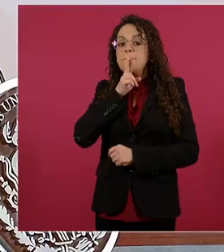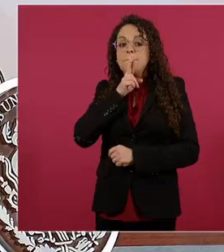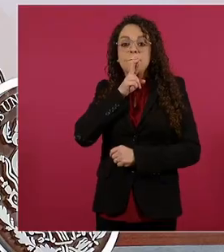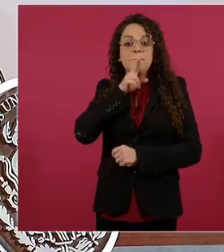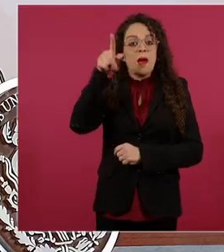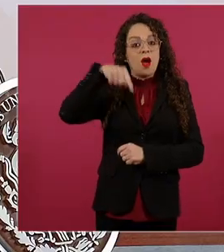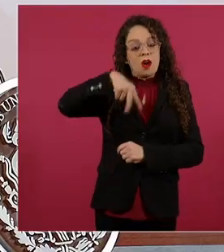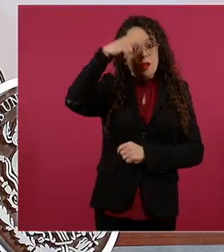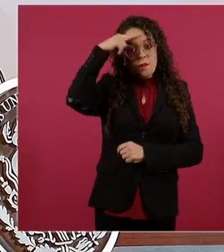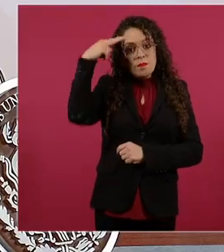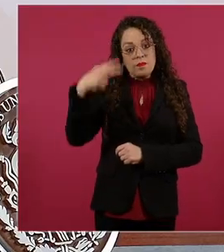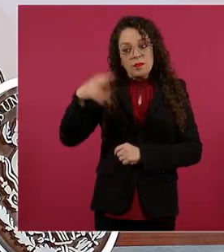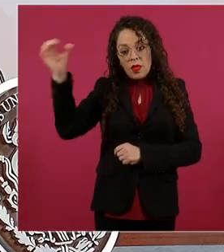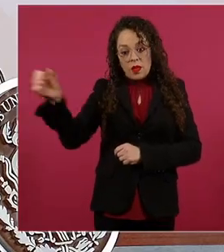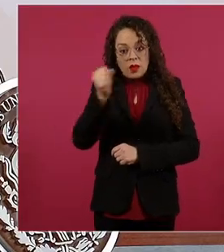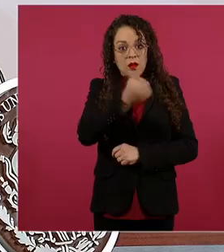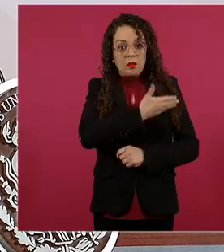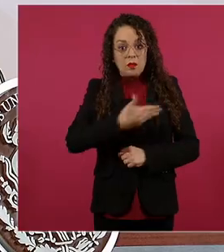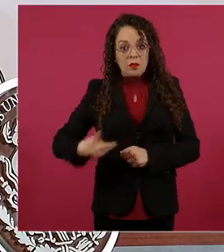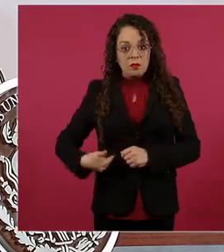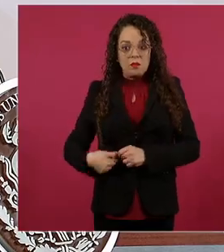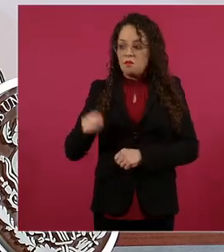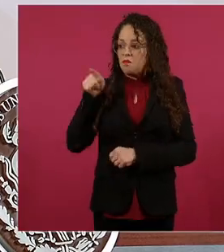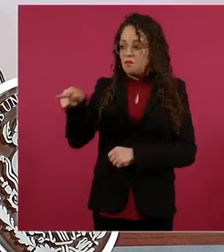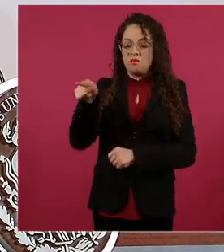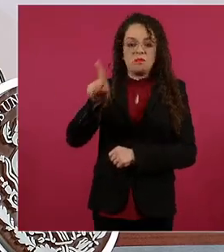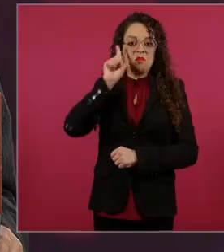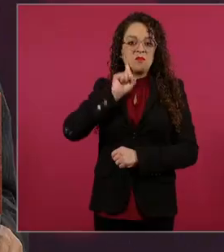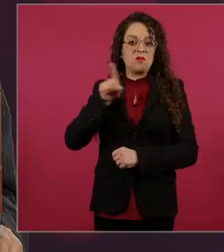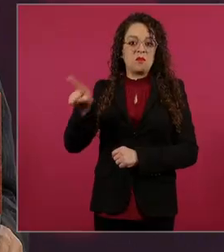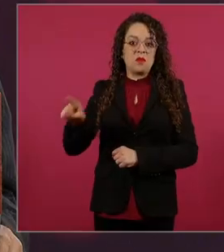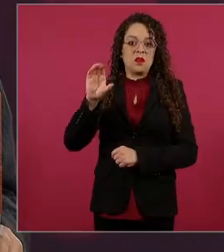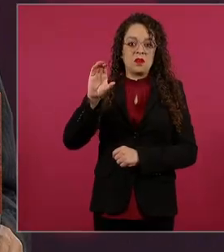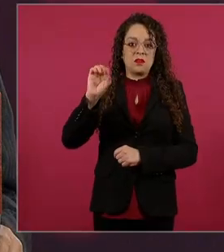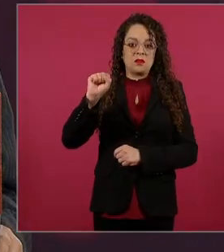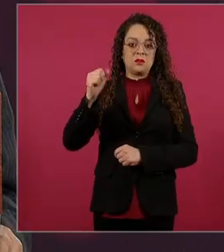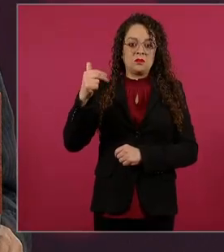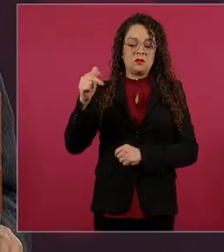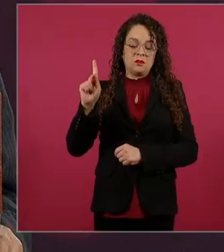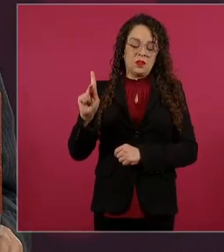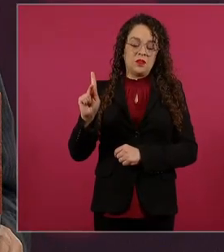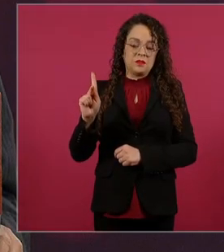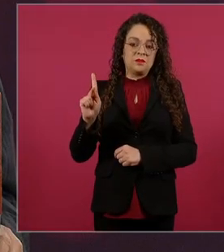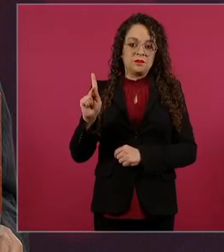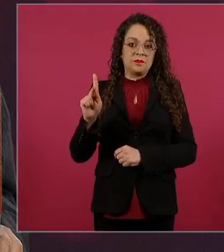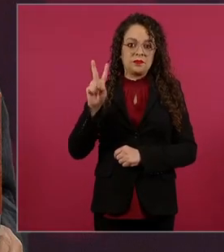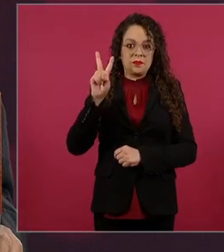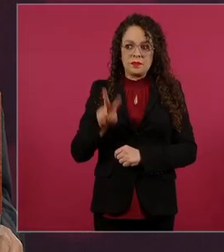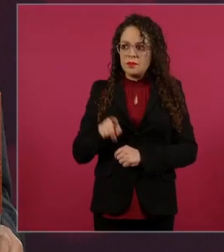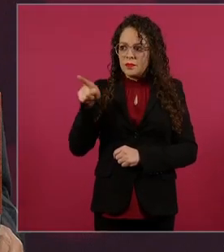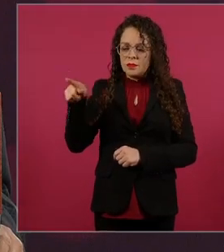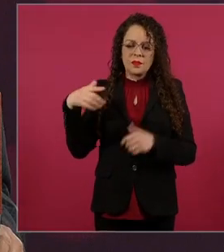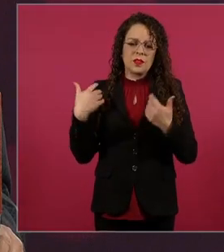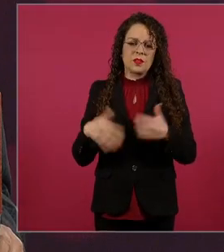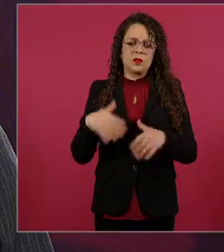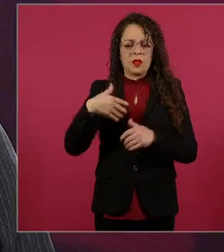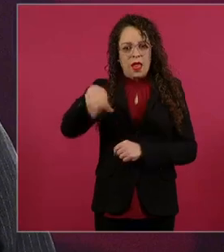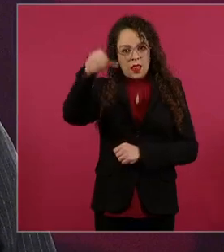Es muy sensible Muy inteligente